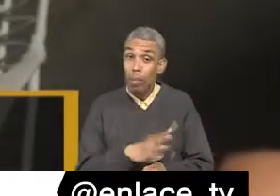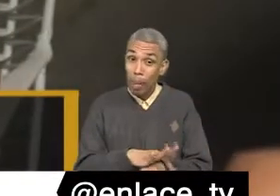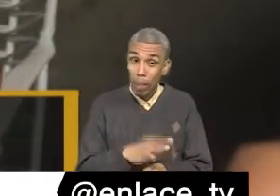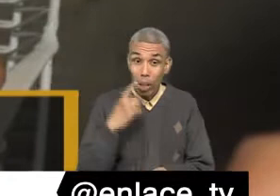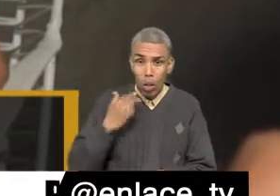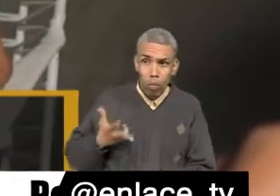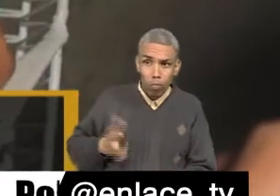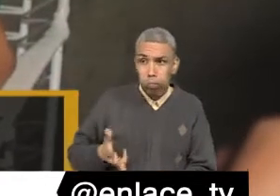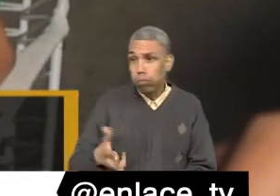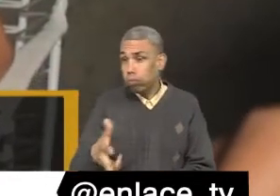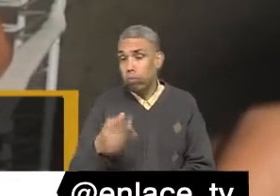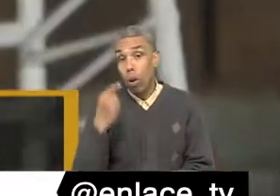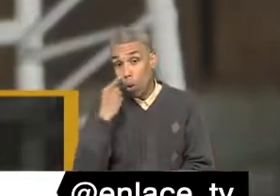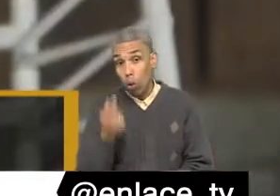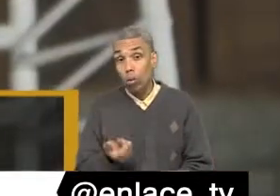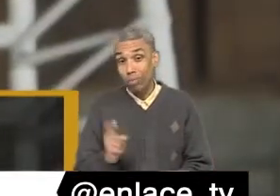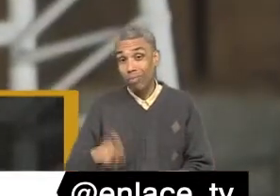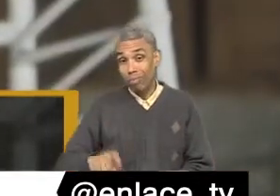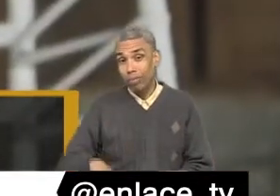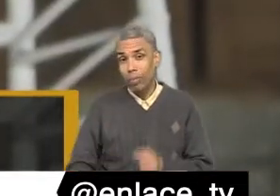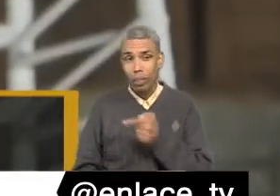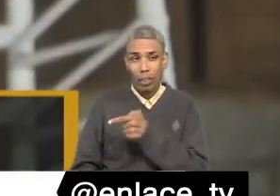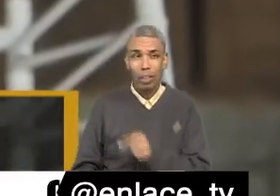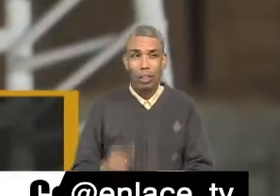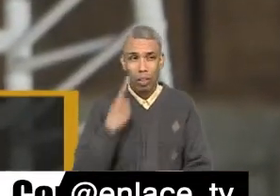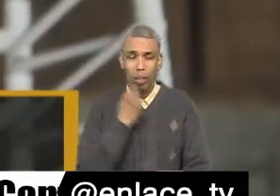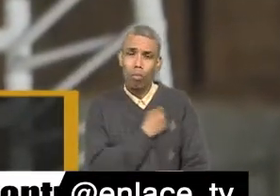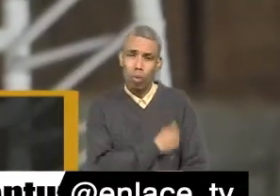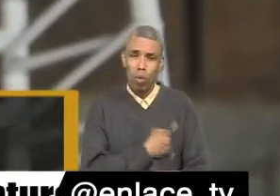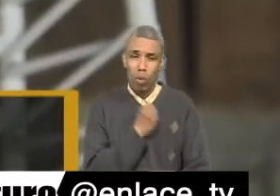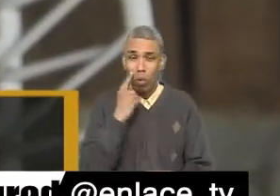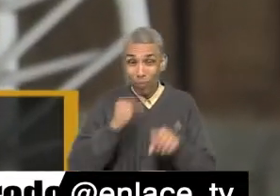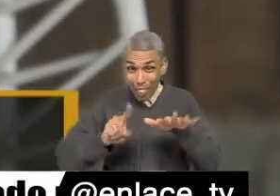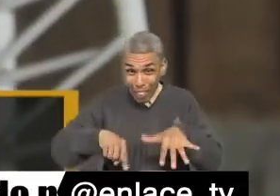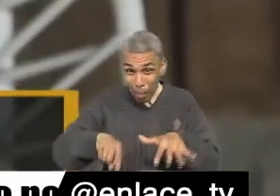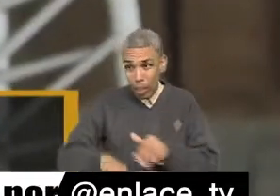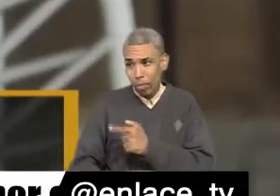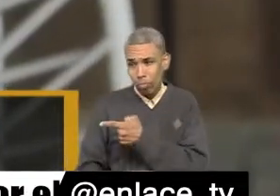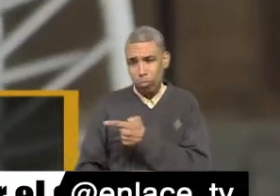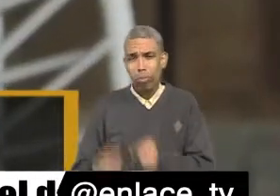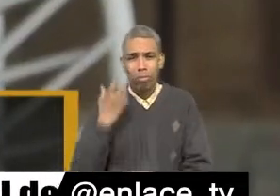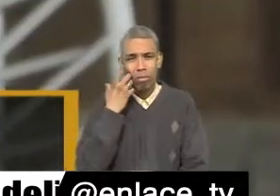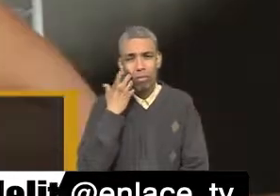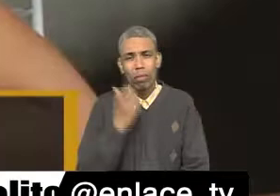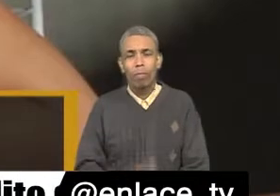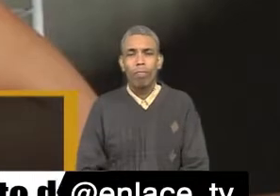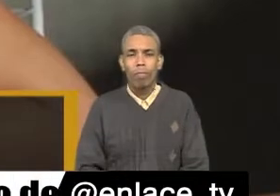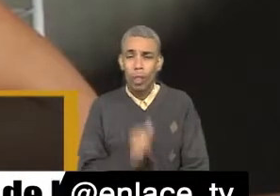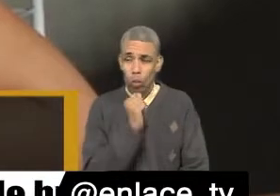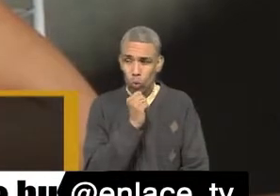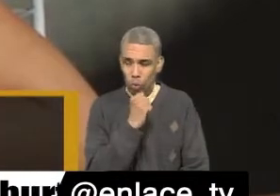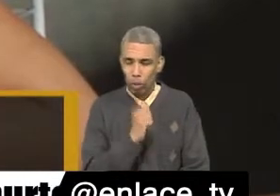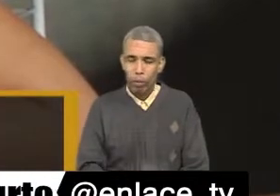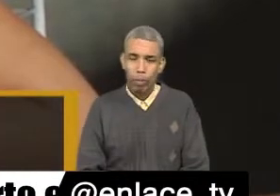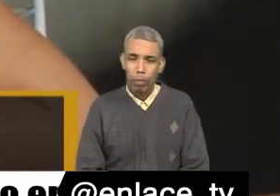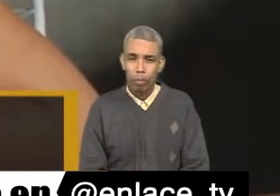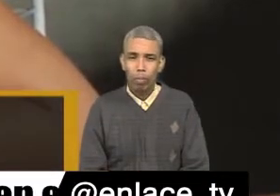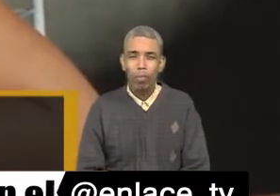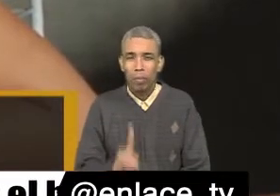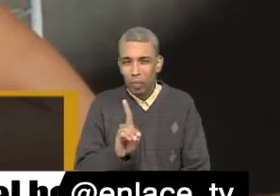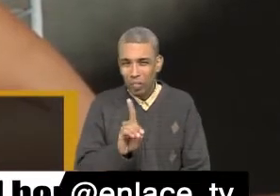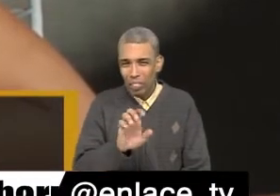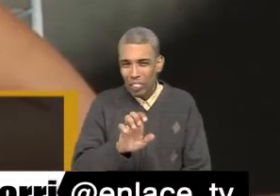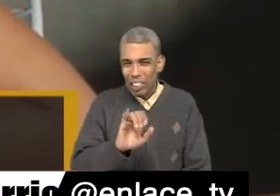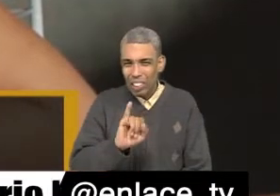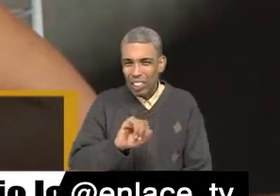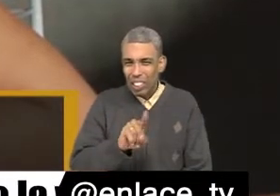los procedimientos médicos requiere esta mujer que desde hace más de 6 meses sufre de esta enfermedad. Doña Daisy, Deyanira,